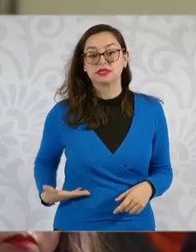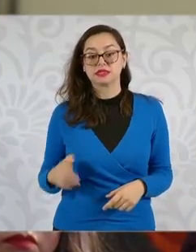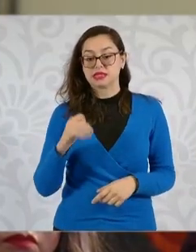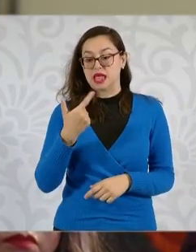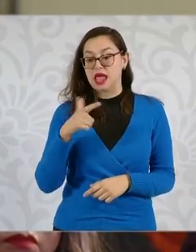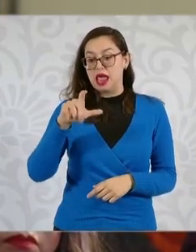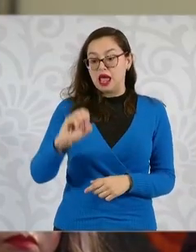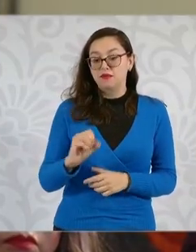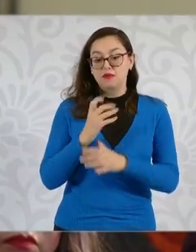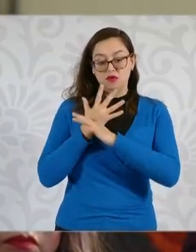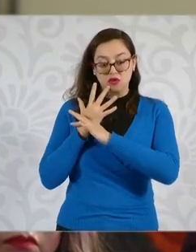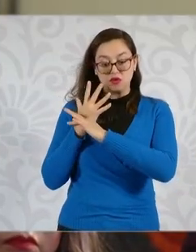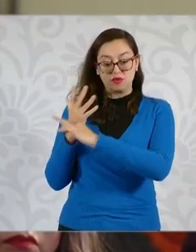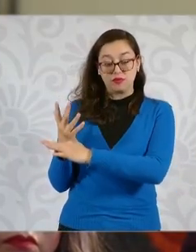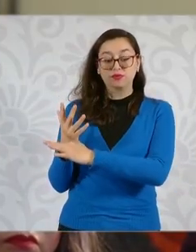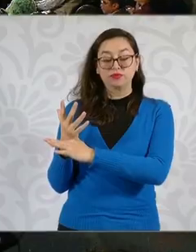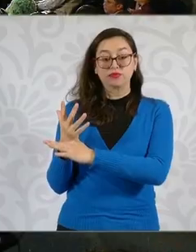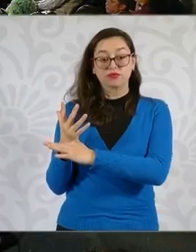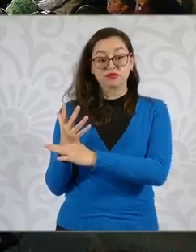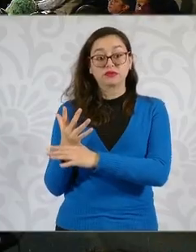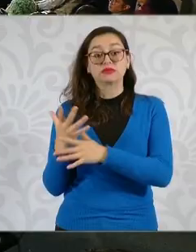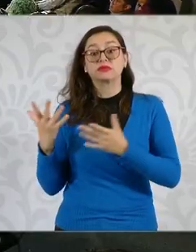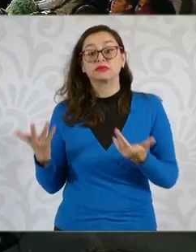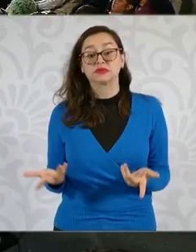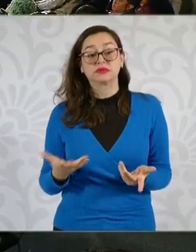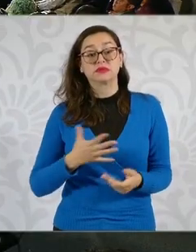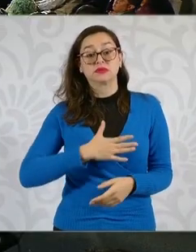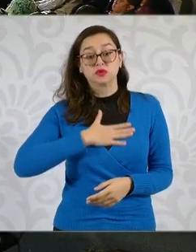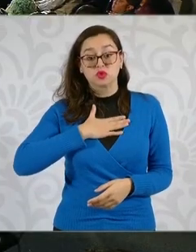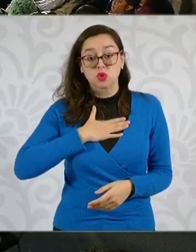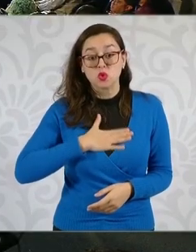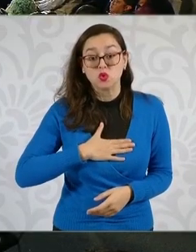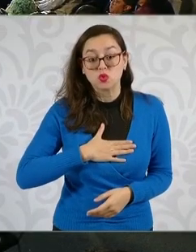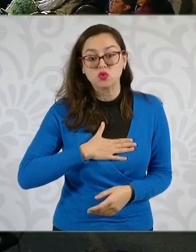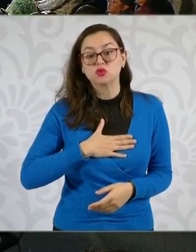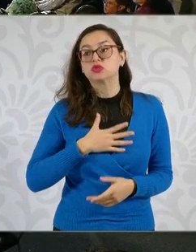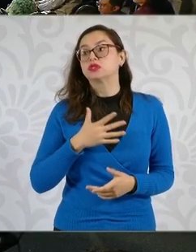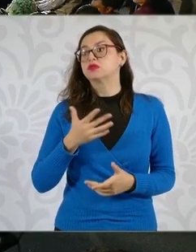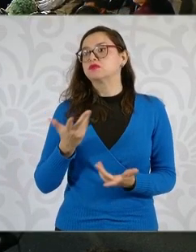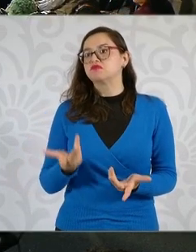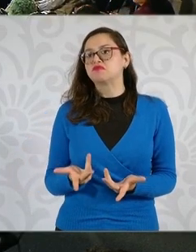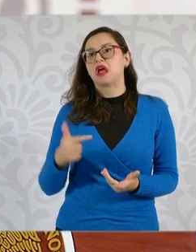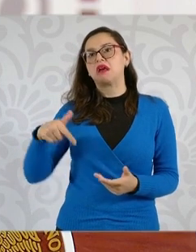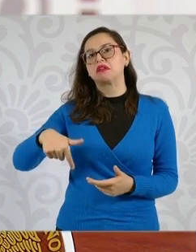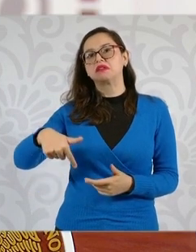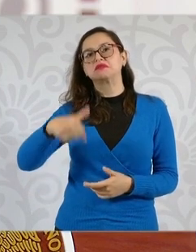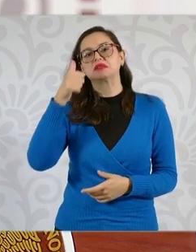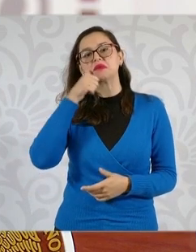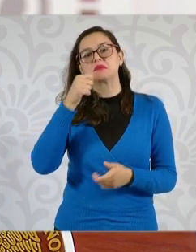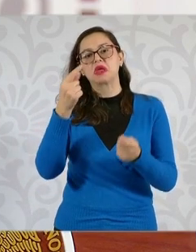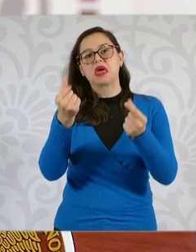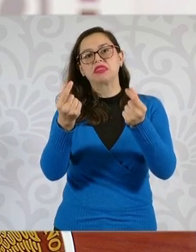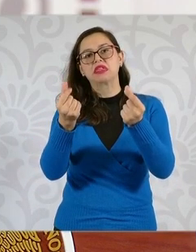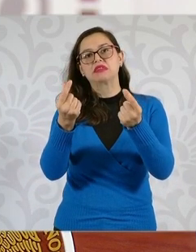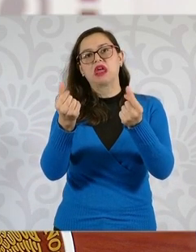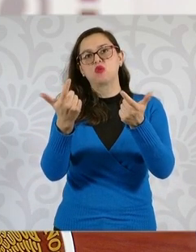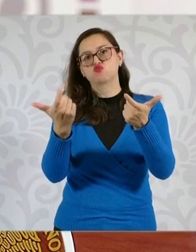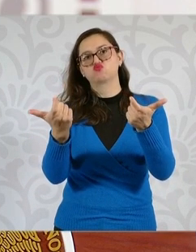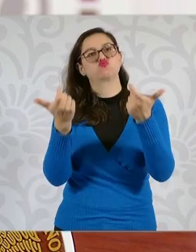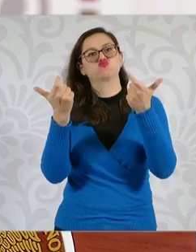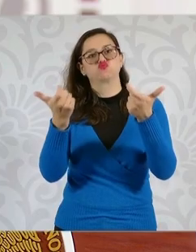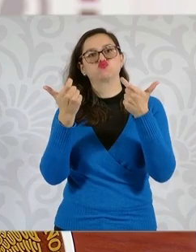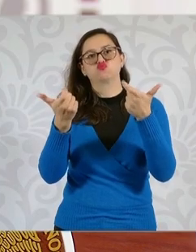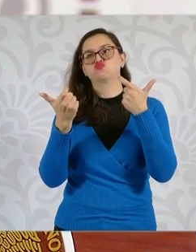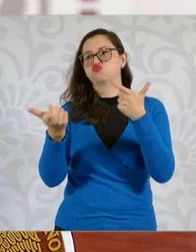López Obrador señalaba que la justicia está al mejor postor quien tiene más dinero obviamente puede sacar a su familiar